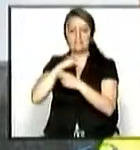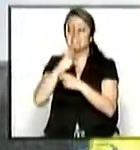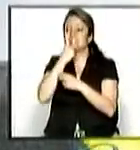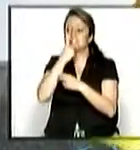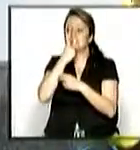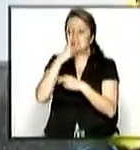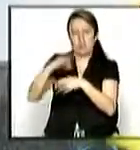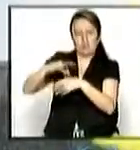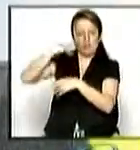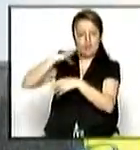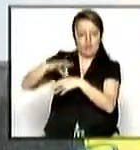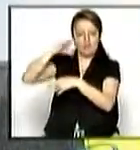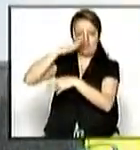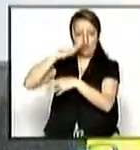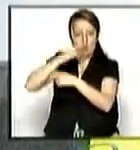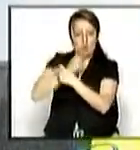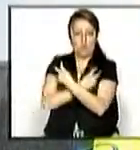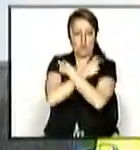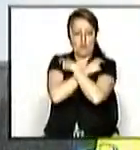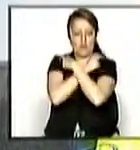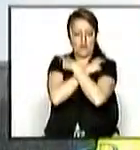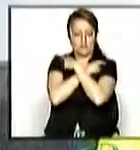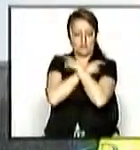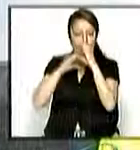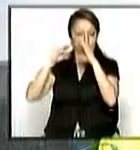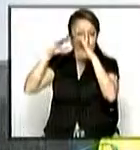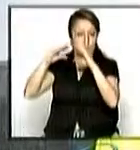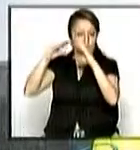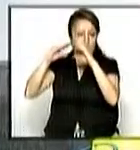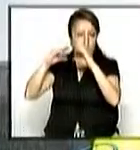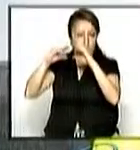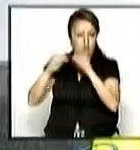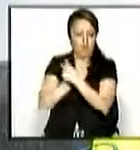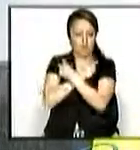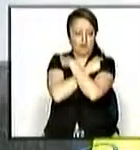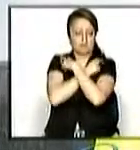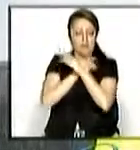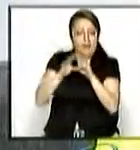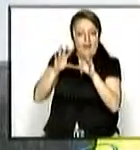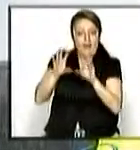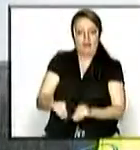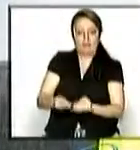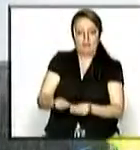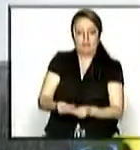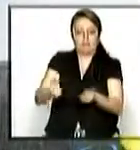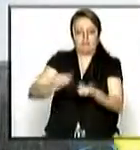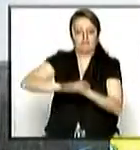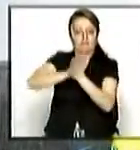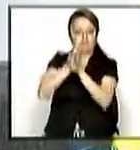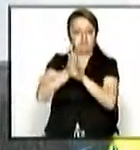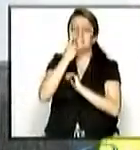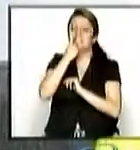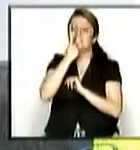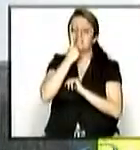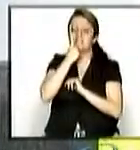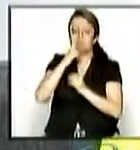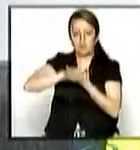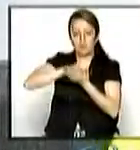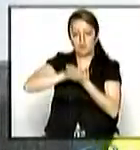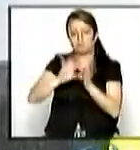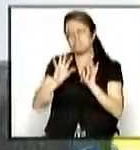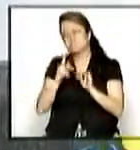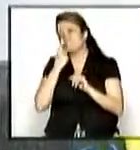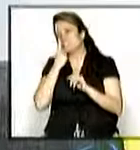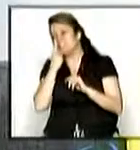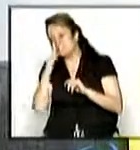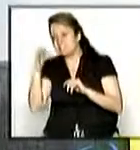dejo, el hueso se va disminuyendo y se va perdiendo. Estas prótesis, puede ser incluso la metálica, la